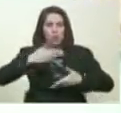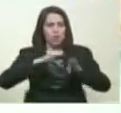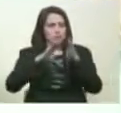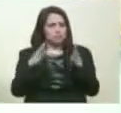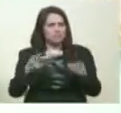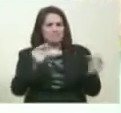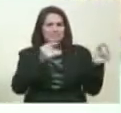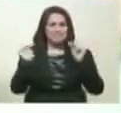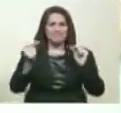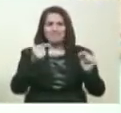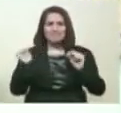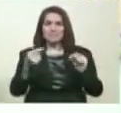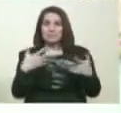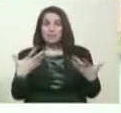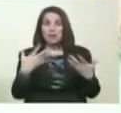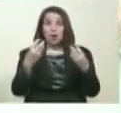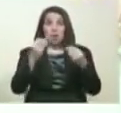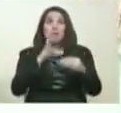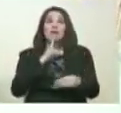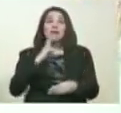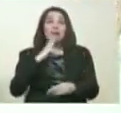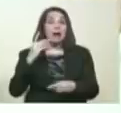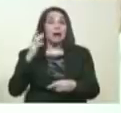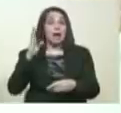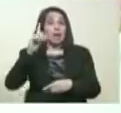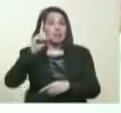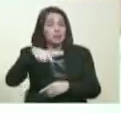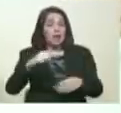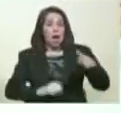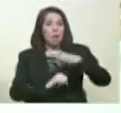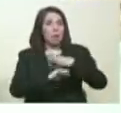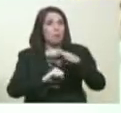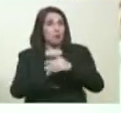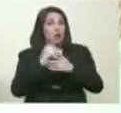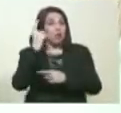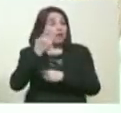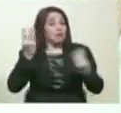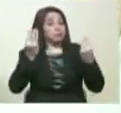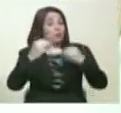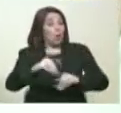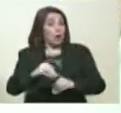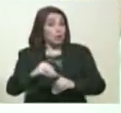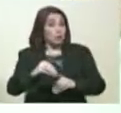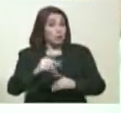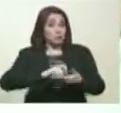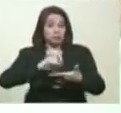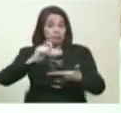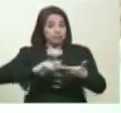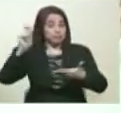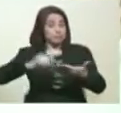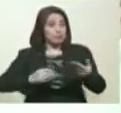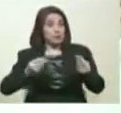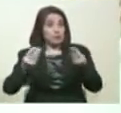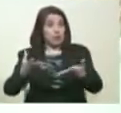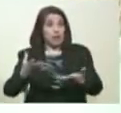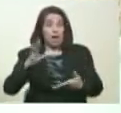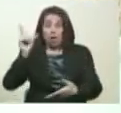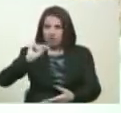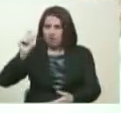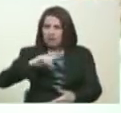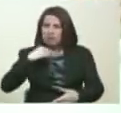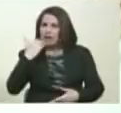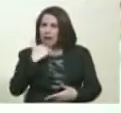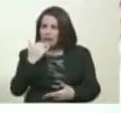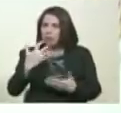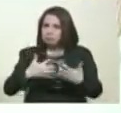acompañamiento de la banca. Claro, pero es muy importante concretar. Concretar, claro. No se pierde el esfuerzo. Concretar. Si hay una oferta, una